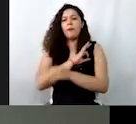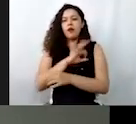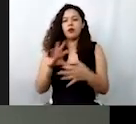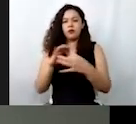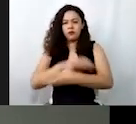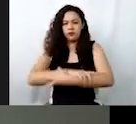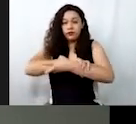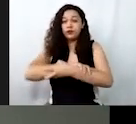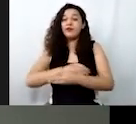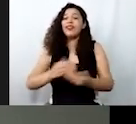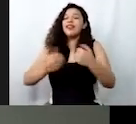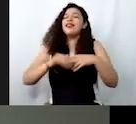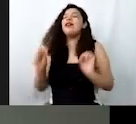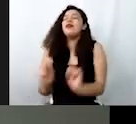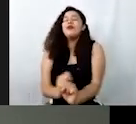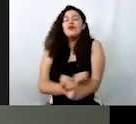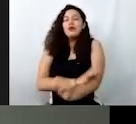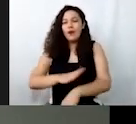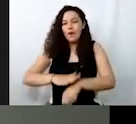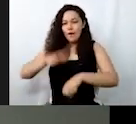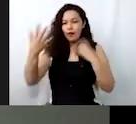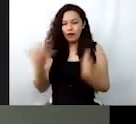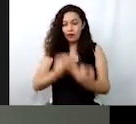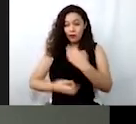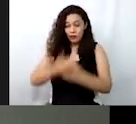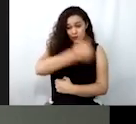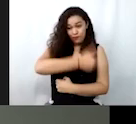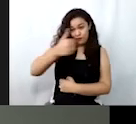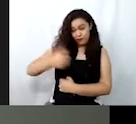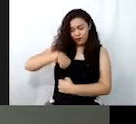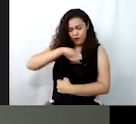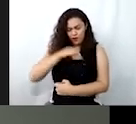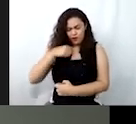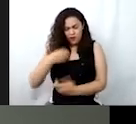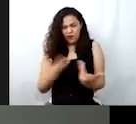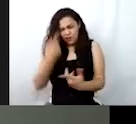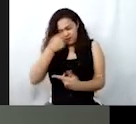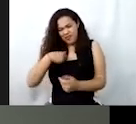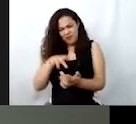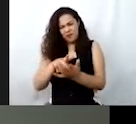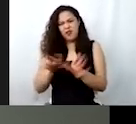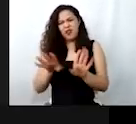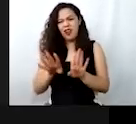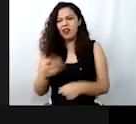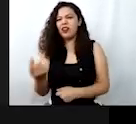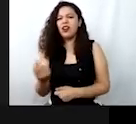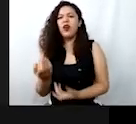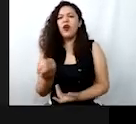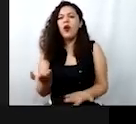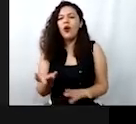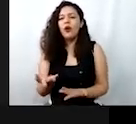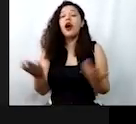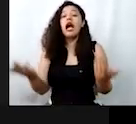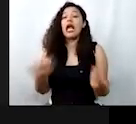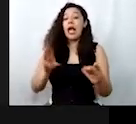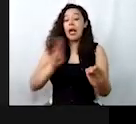la parte más emocionante, que es pensar cada uno de nosotros qué podemos hacer para aportar nuestro granito de arena. Una manera de proteger el